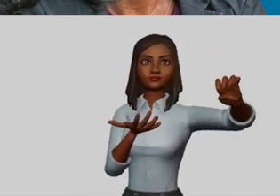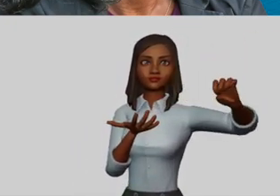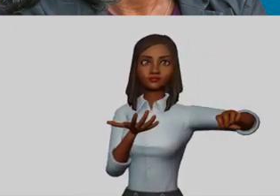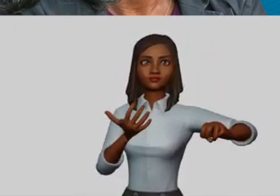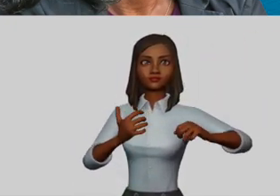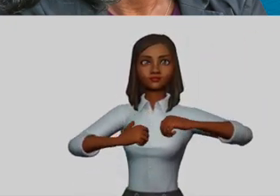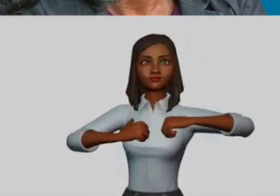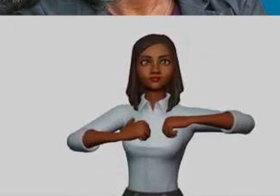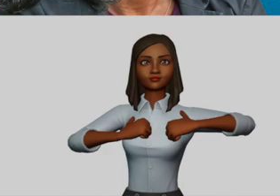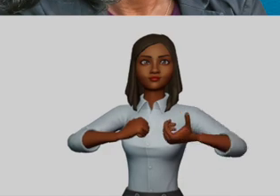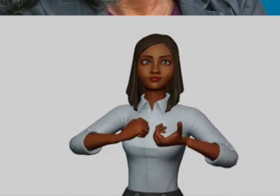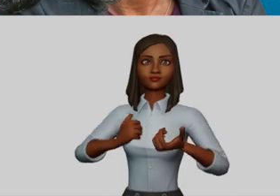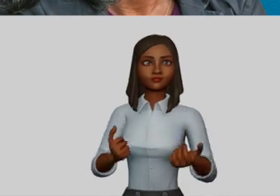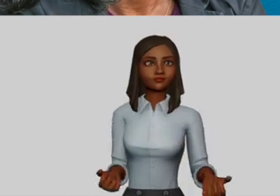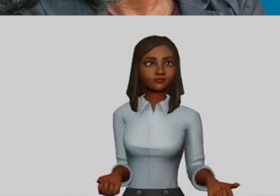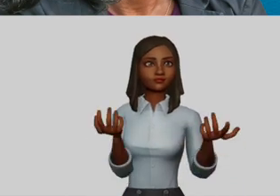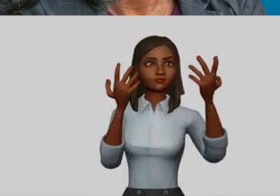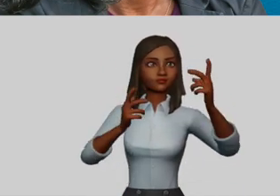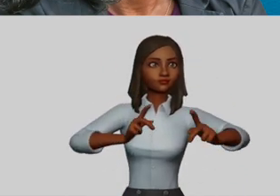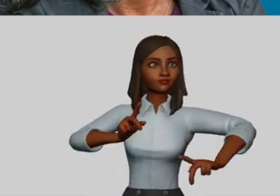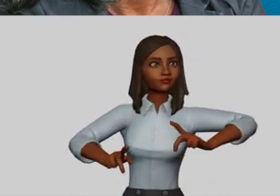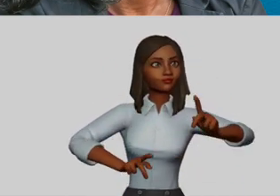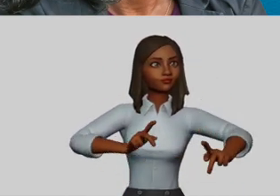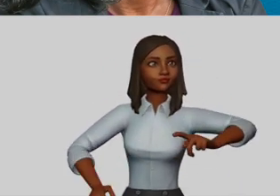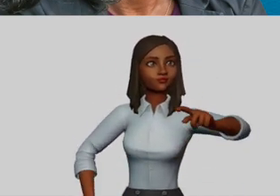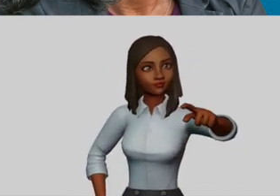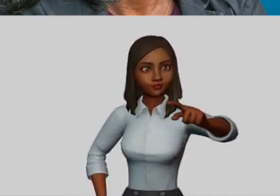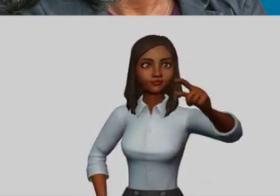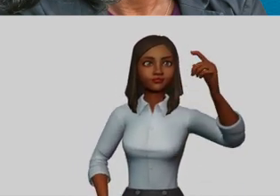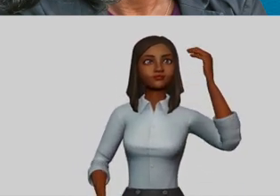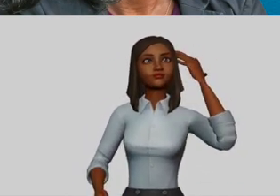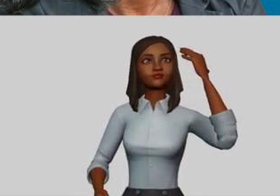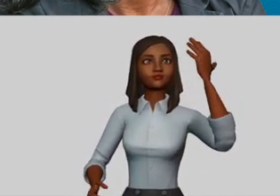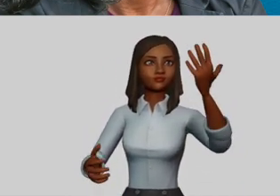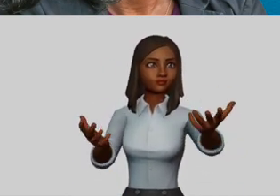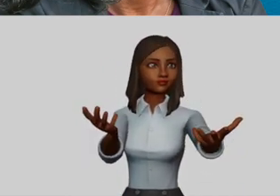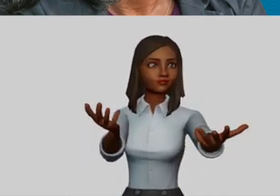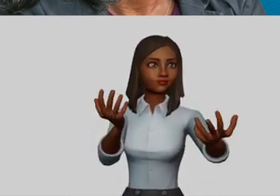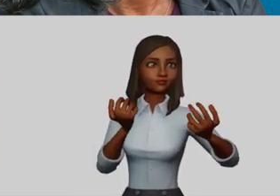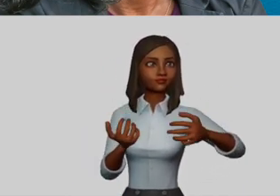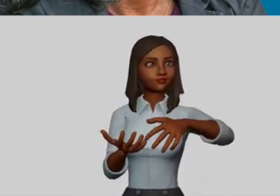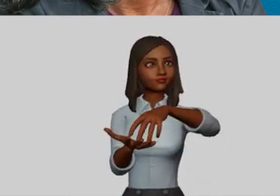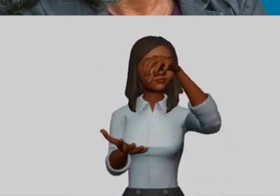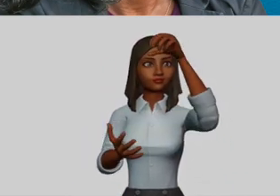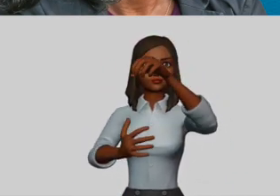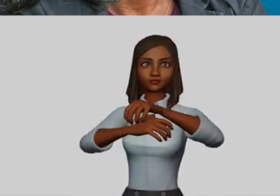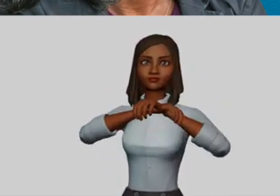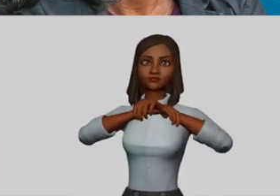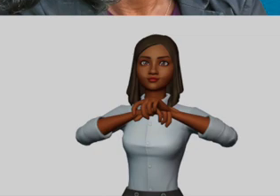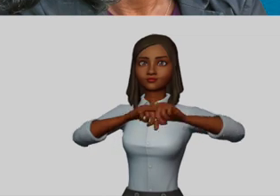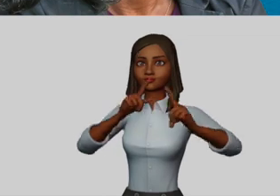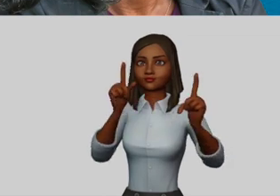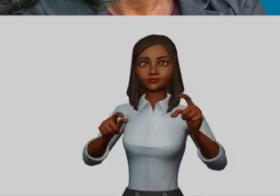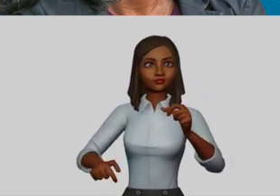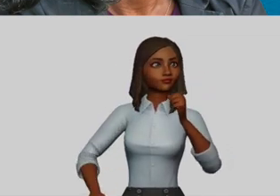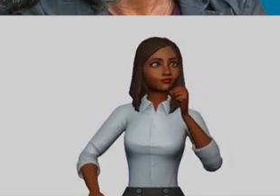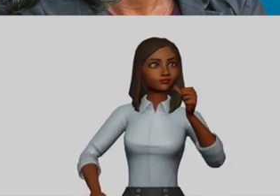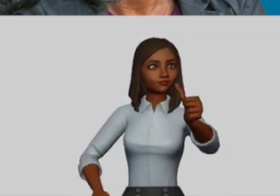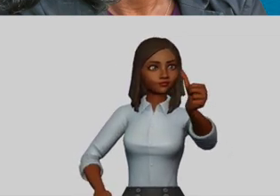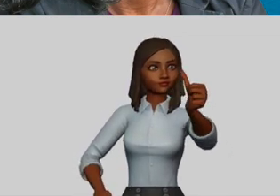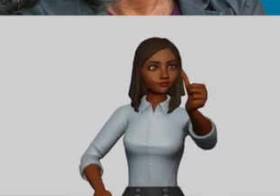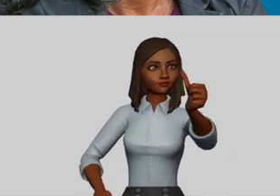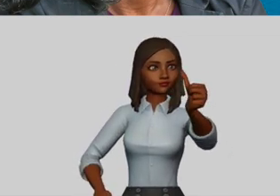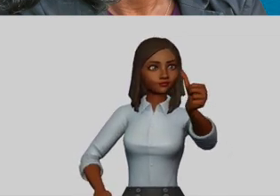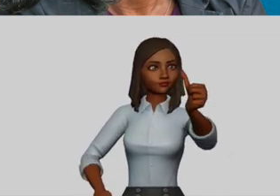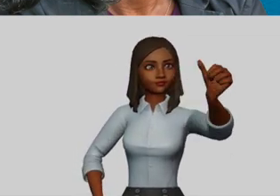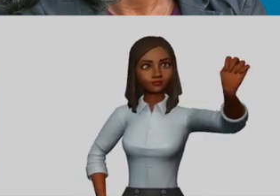mamá siempre me ha apoyado. Mi mamá es Ana Bueno. Le voy a mandar el